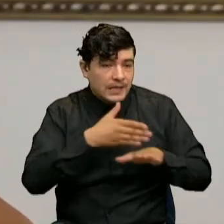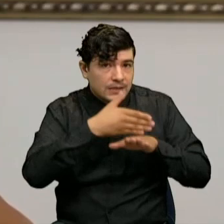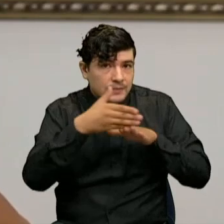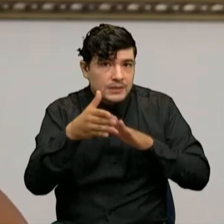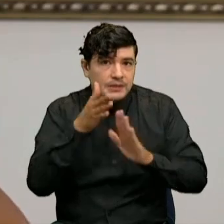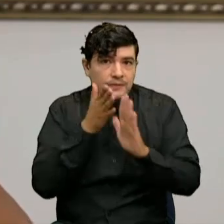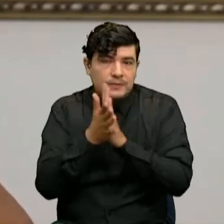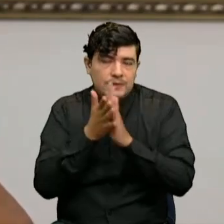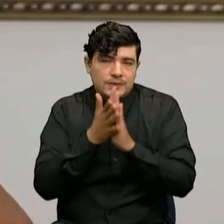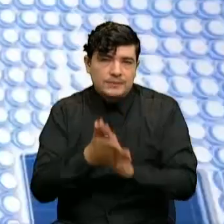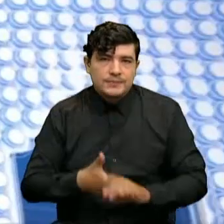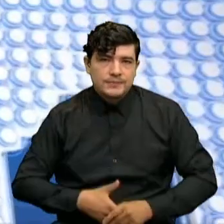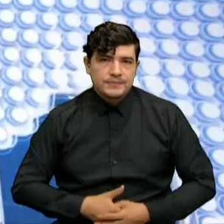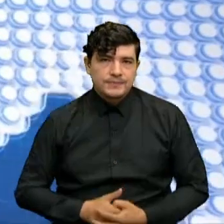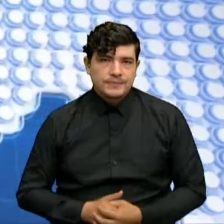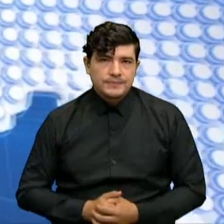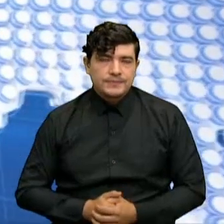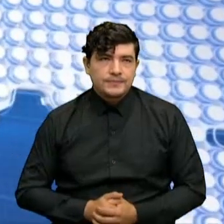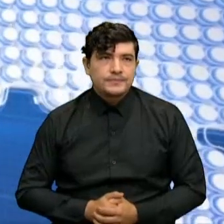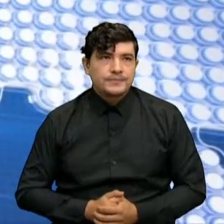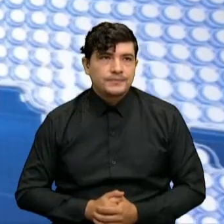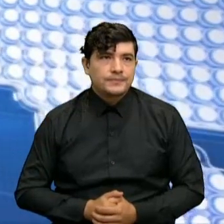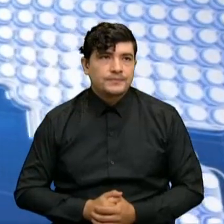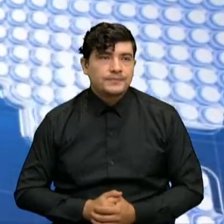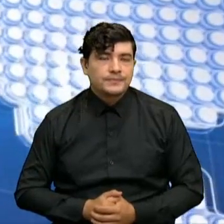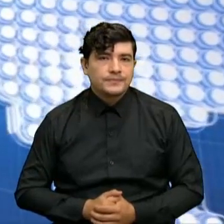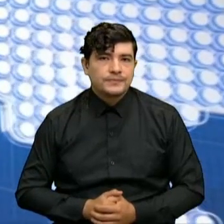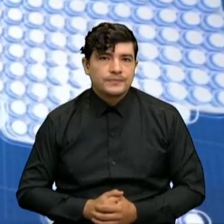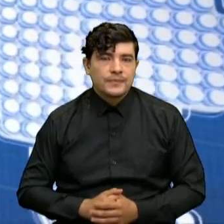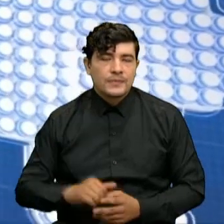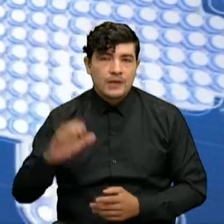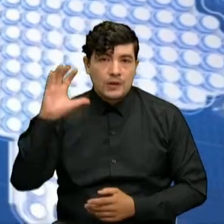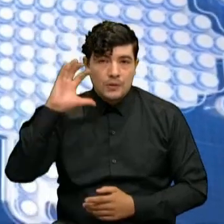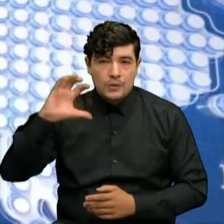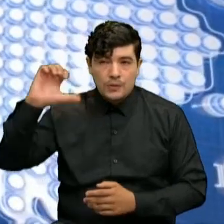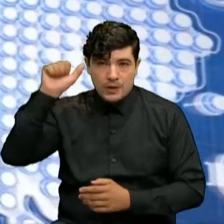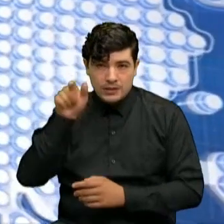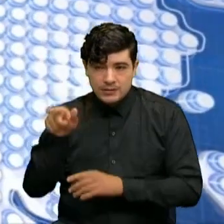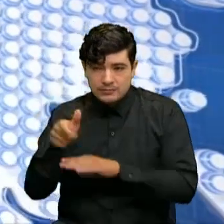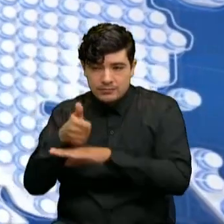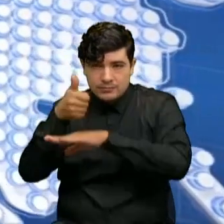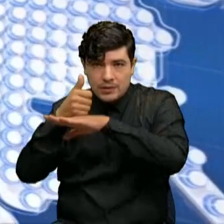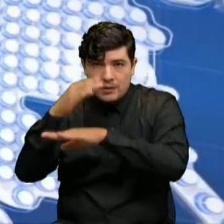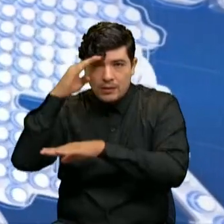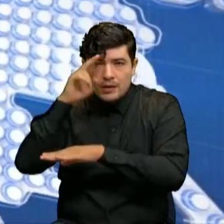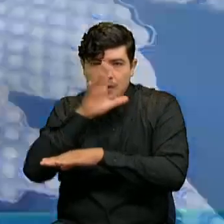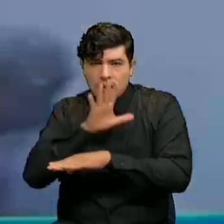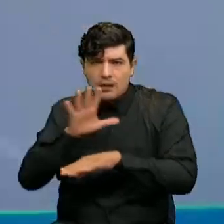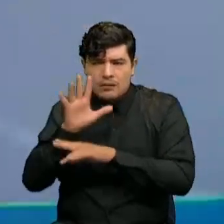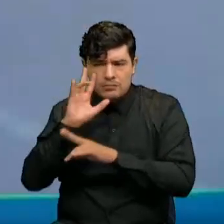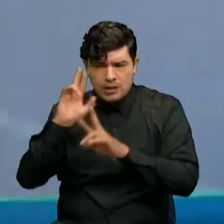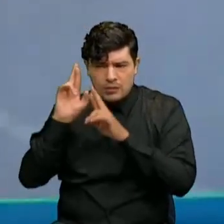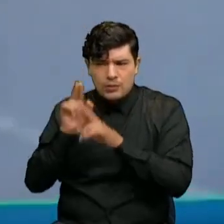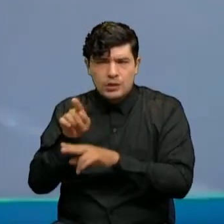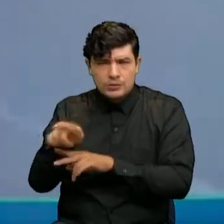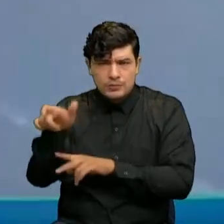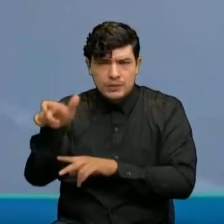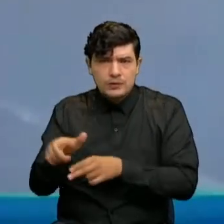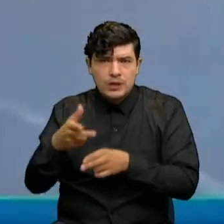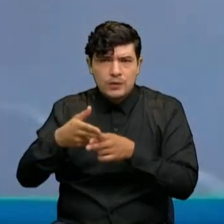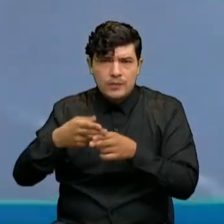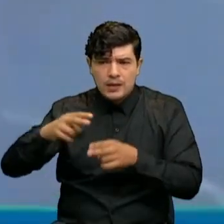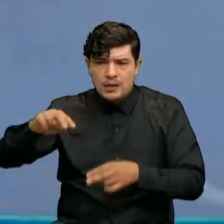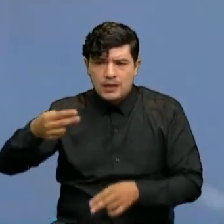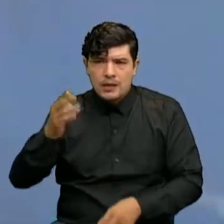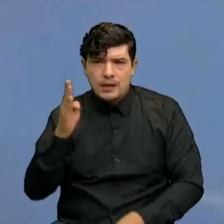cosa que se diga por ahora es muy prematuro las autoridades en ocaña señalaron que luis miguel montejo salazar era conocido también como el alias de